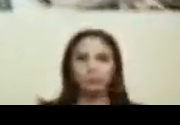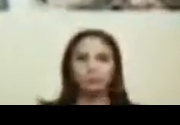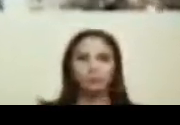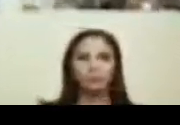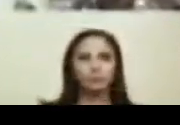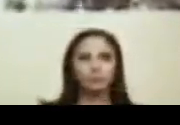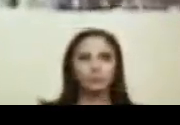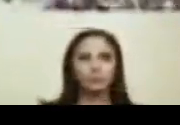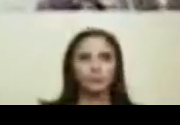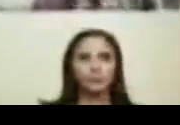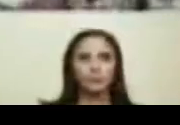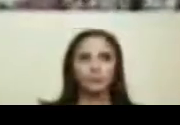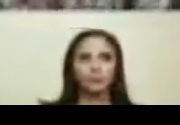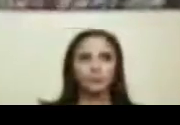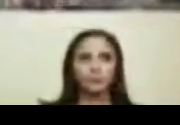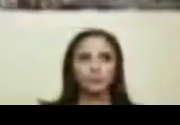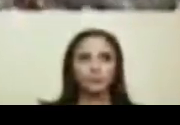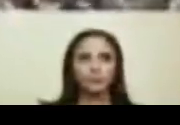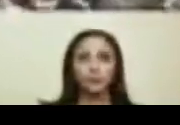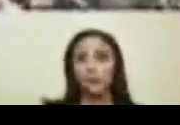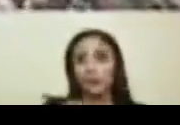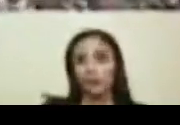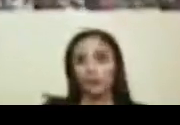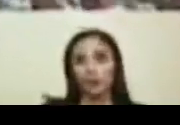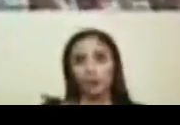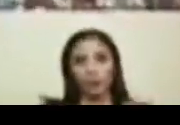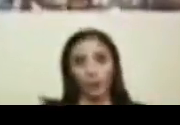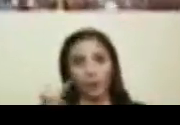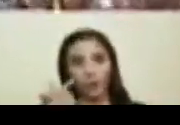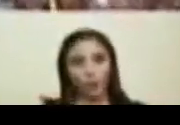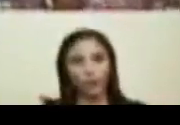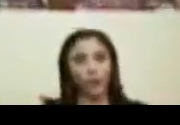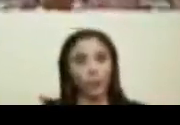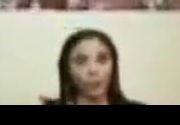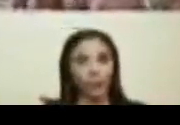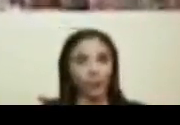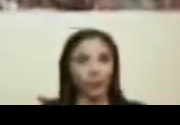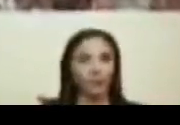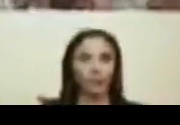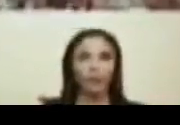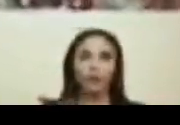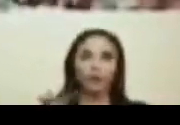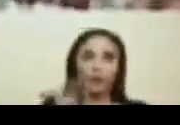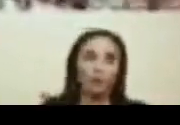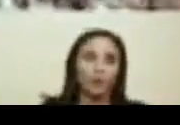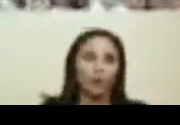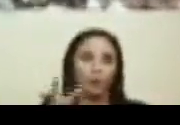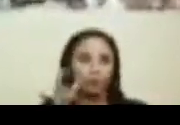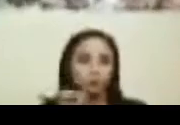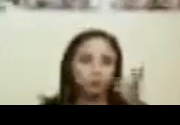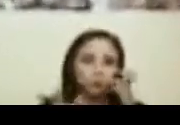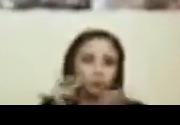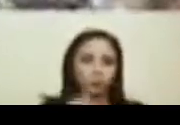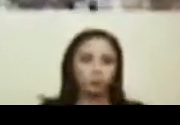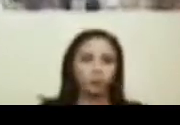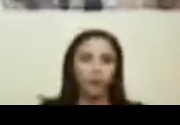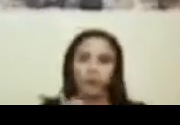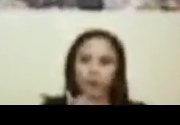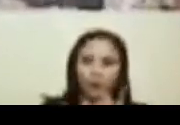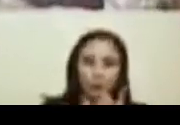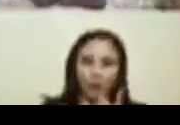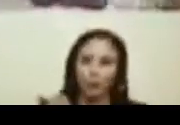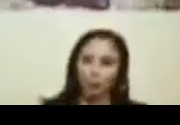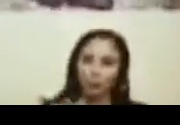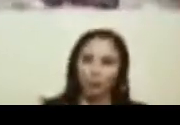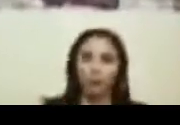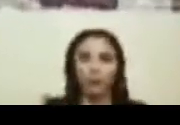escuchar es tiempo de escuchar y de unir fuerza y de saber por dónde va